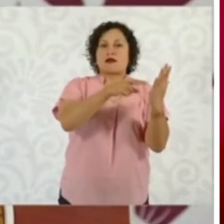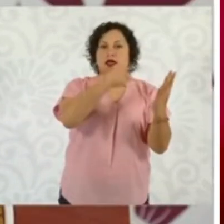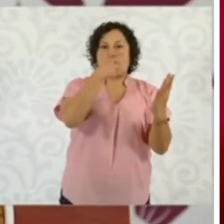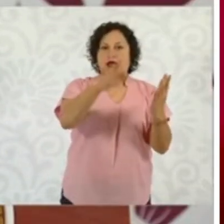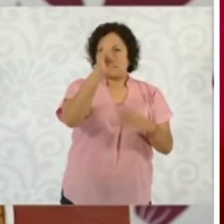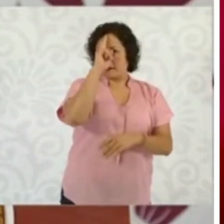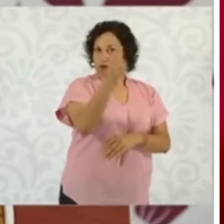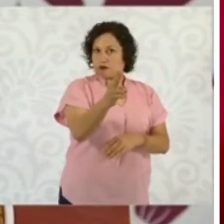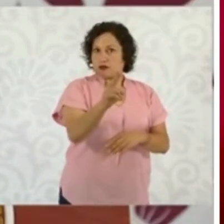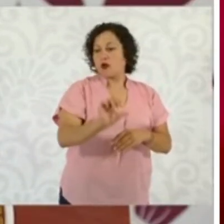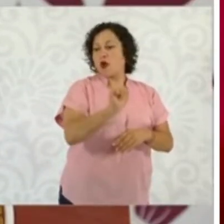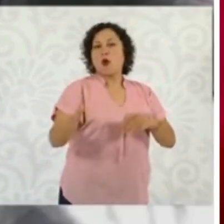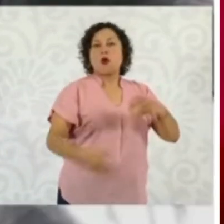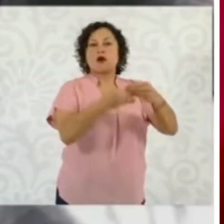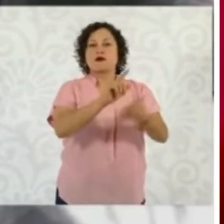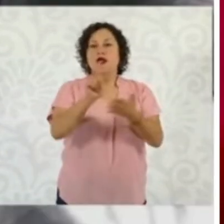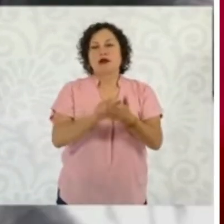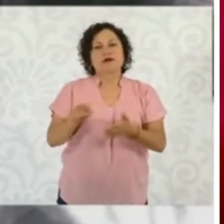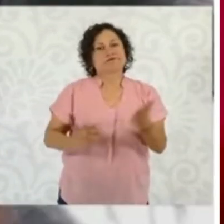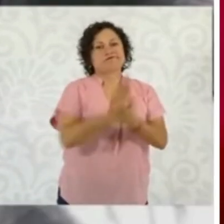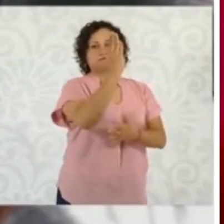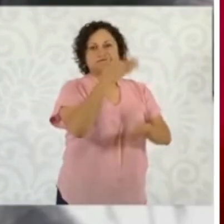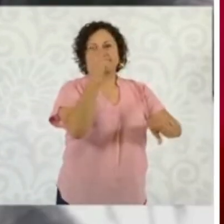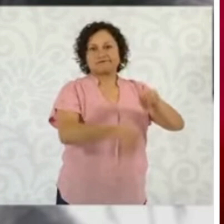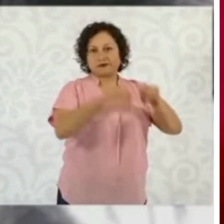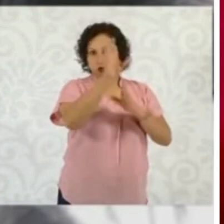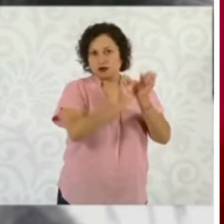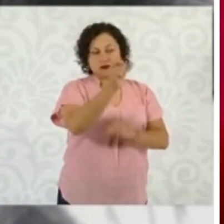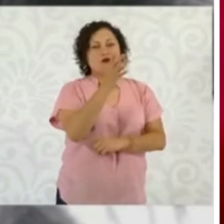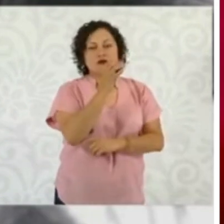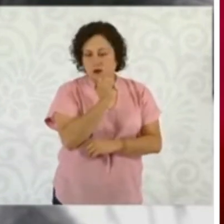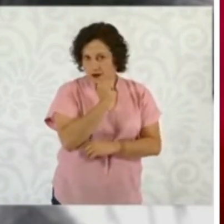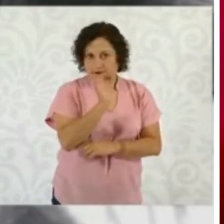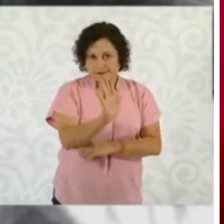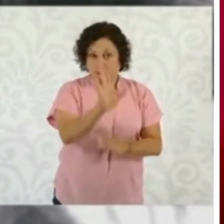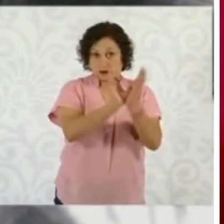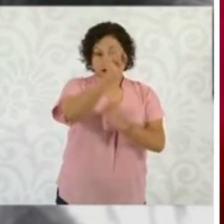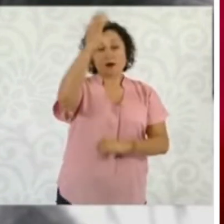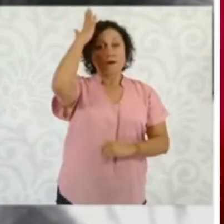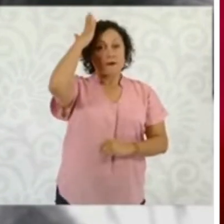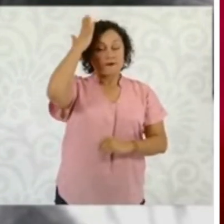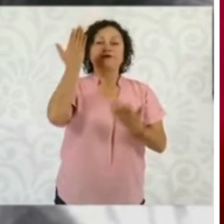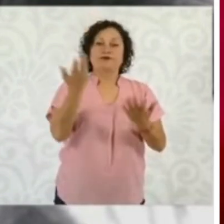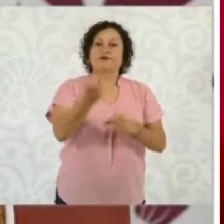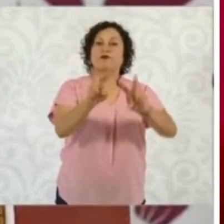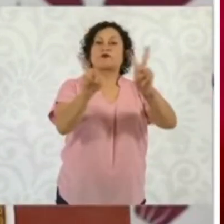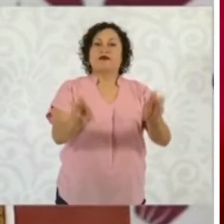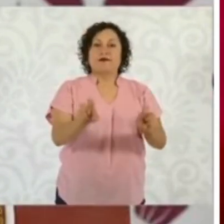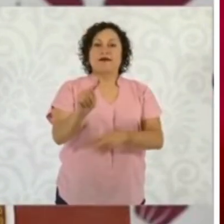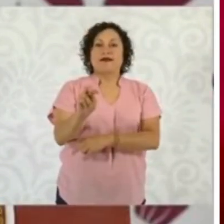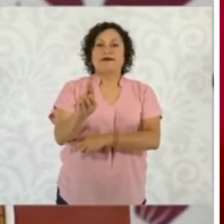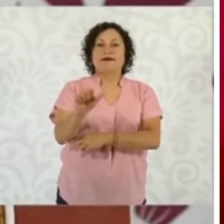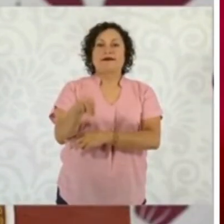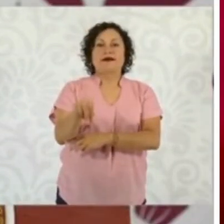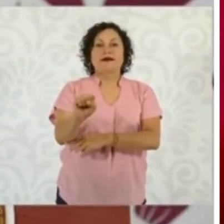ley. Y además de trabajar en particular sobre el tema de transgénicos, pero estamos por publicar por